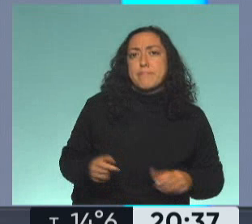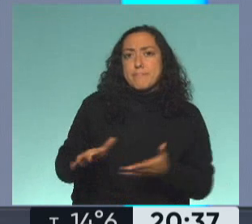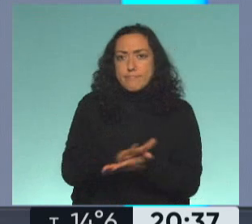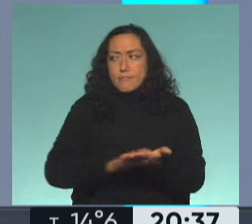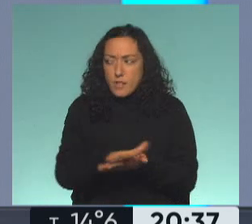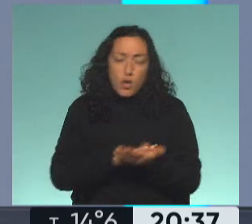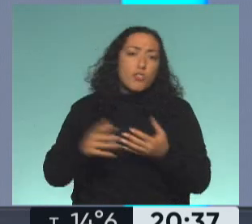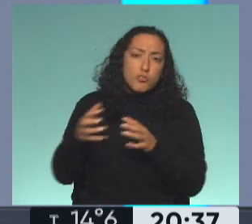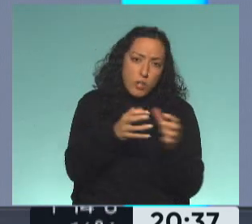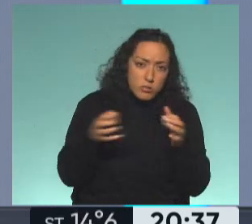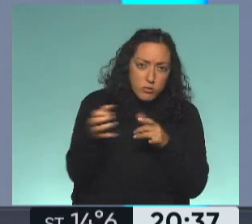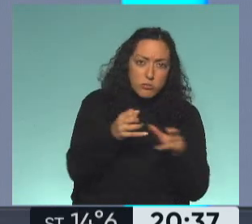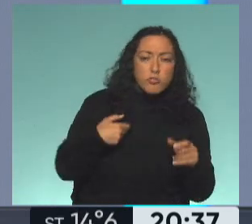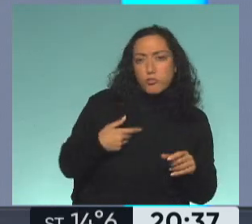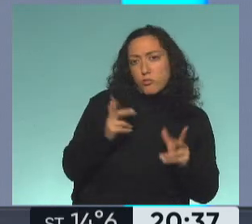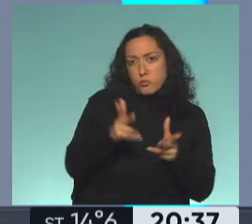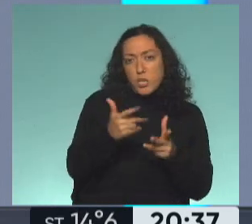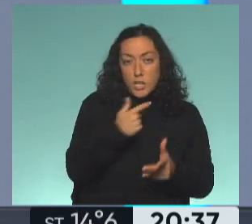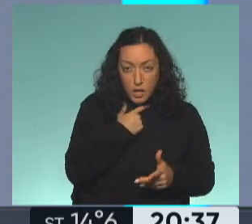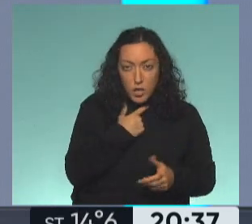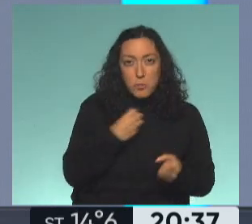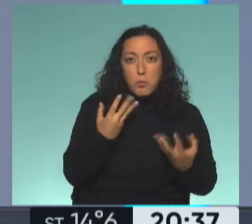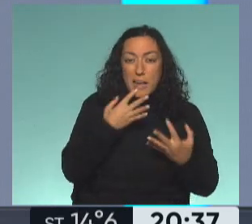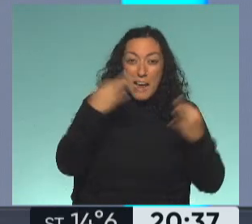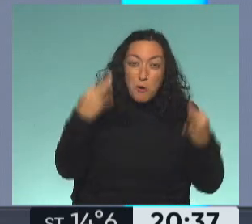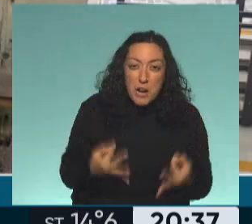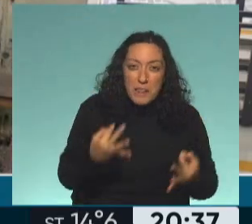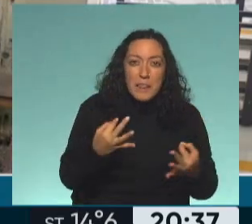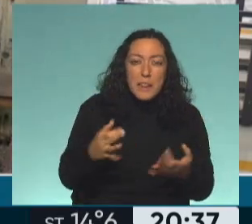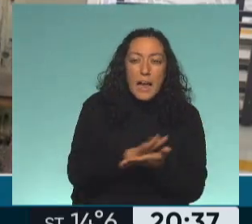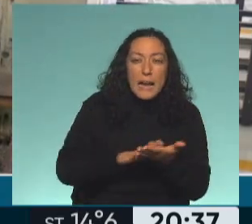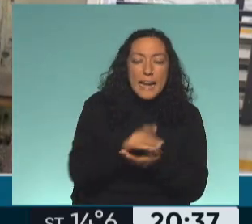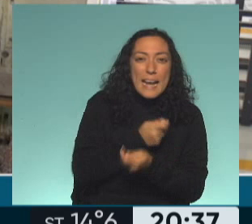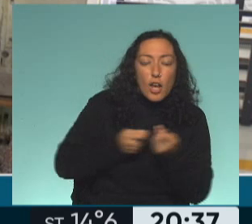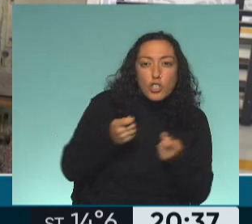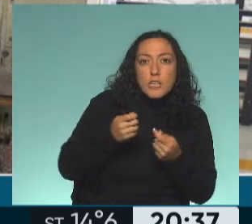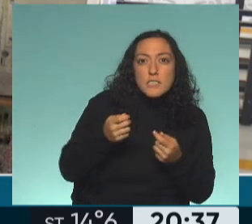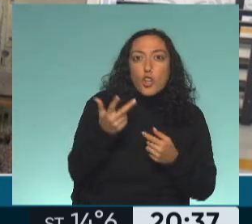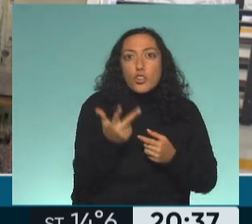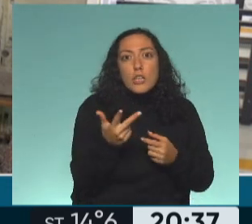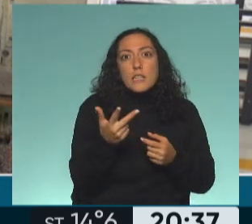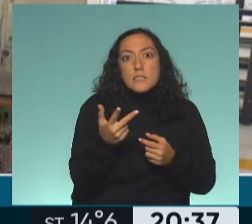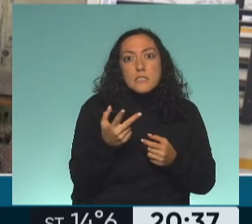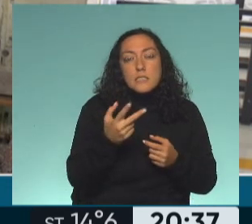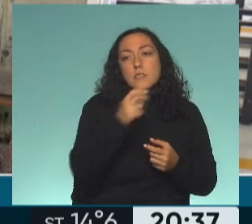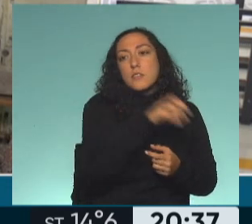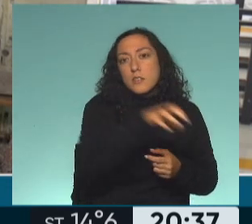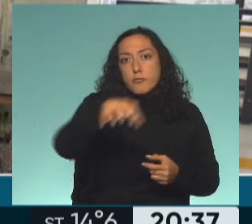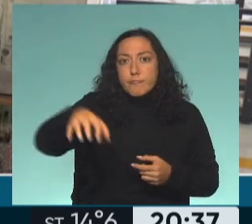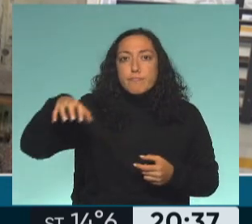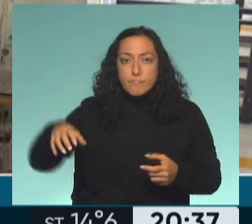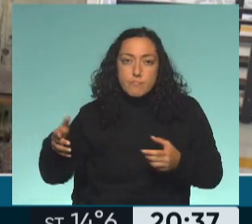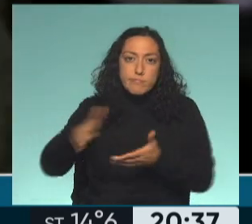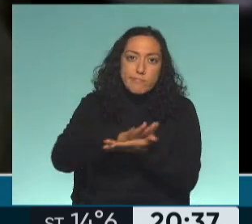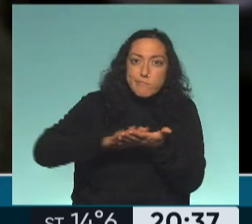negociación que yo quiero destacarlos, porque la verdad la negociación tripartita en la Argentina es un